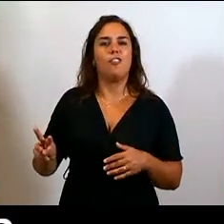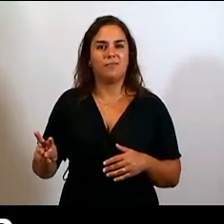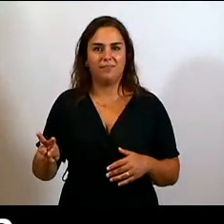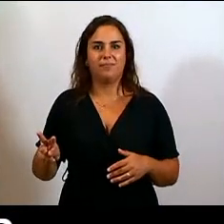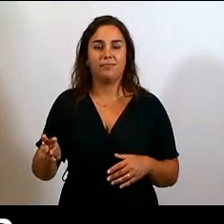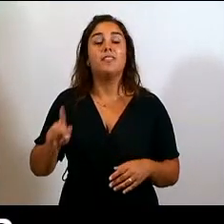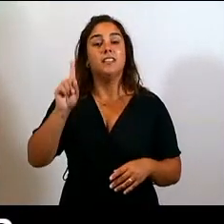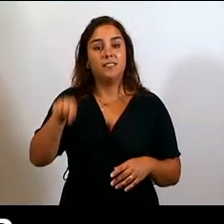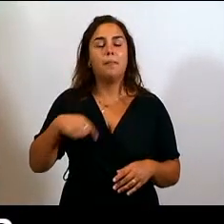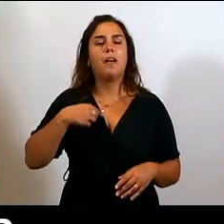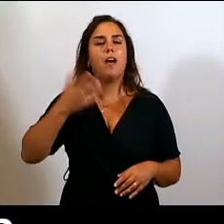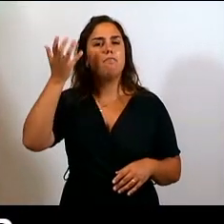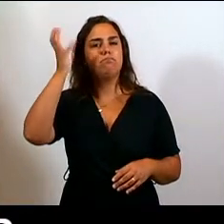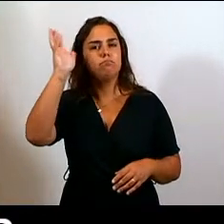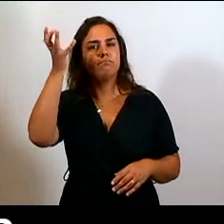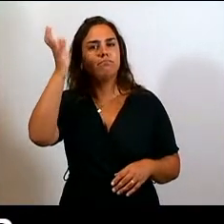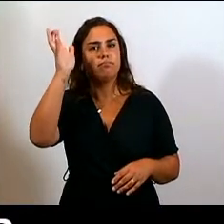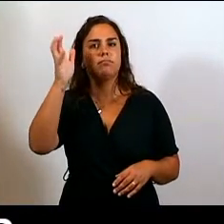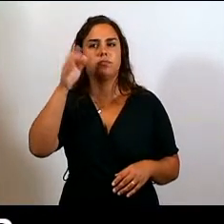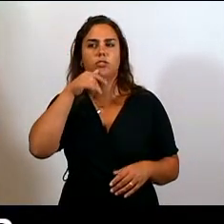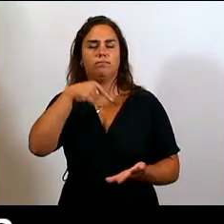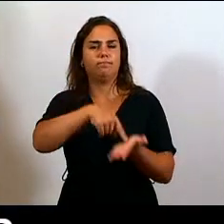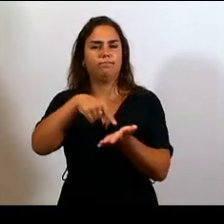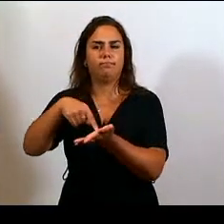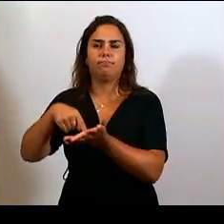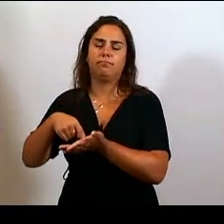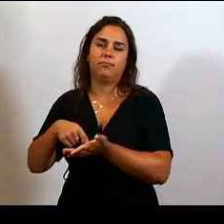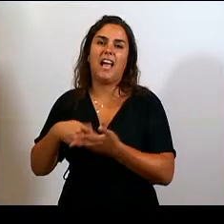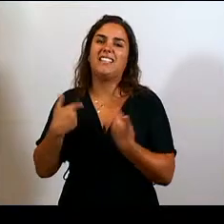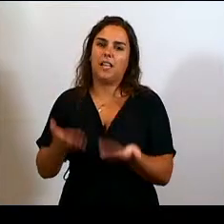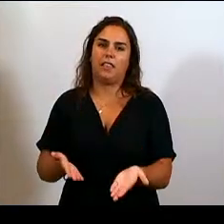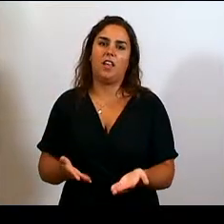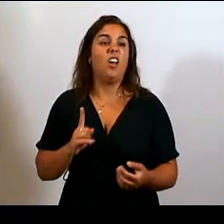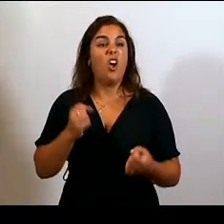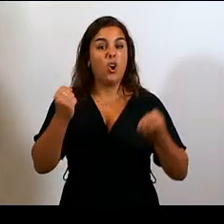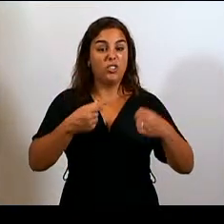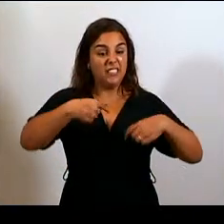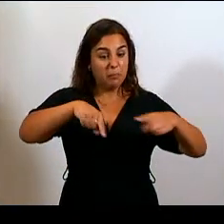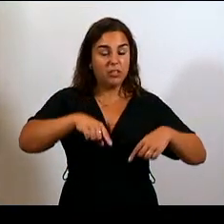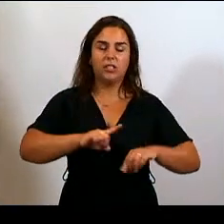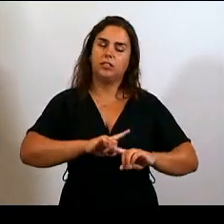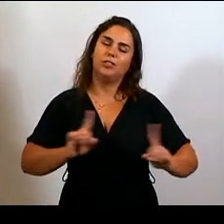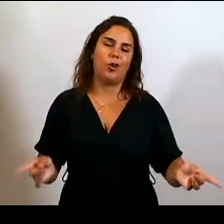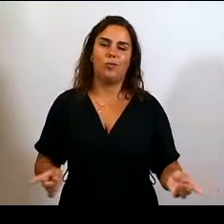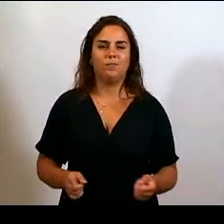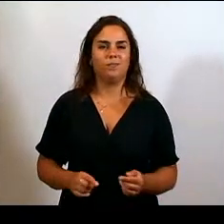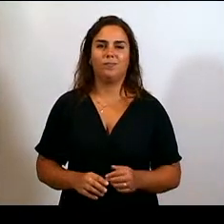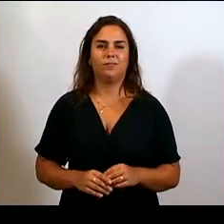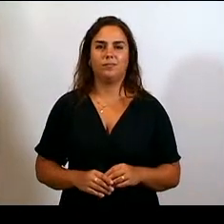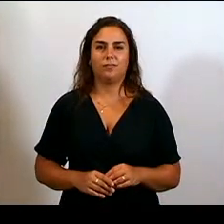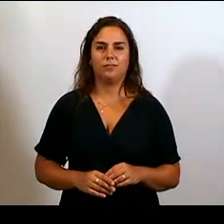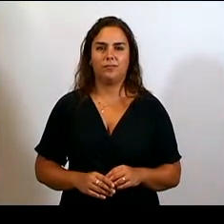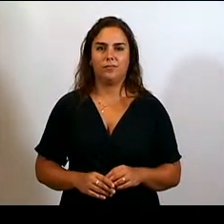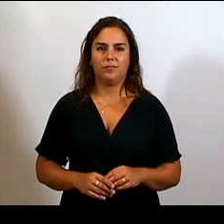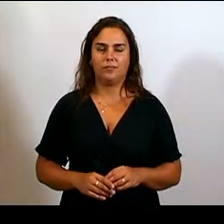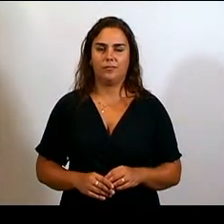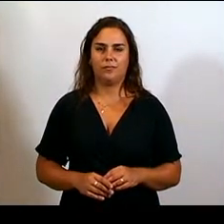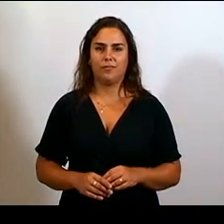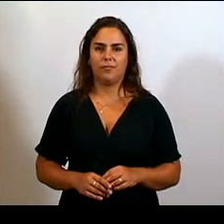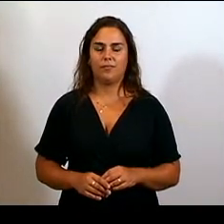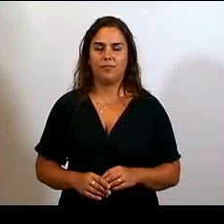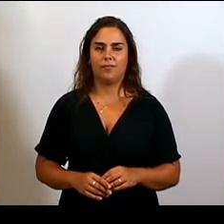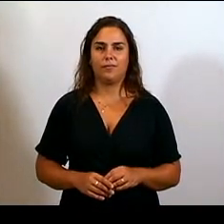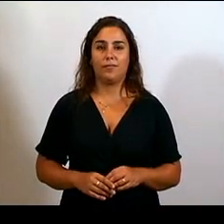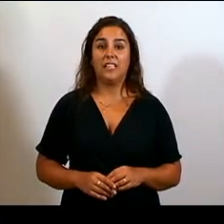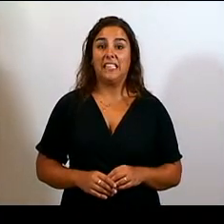exigiremos ambulancias asistenciales y no únicamente vehículos de transporte. Se eliminan también en el